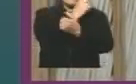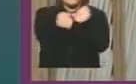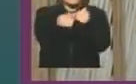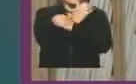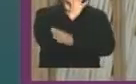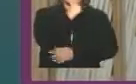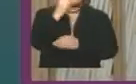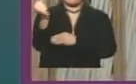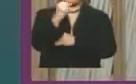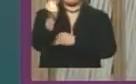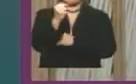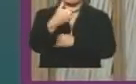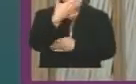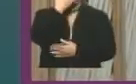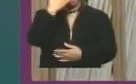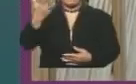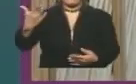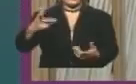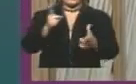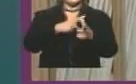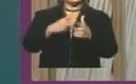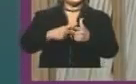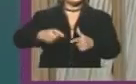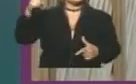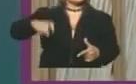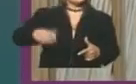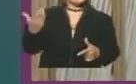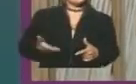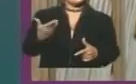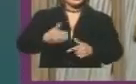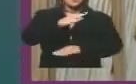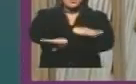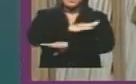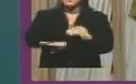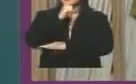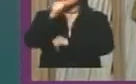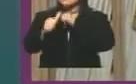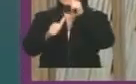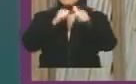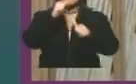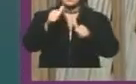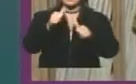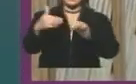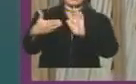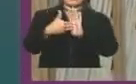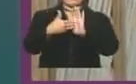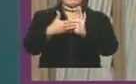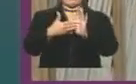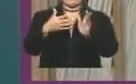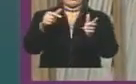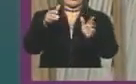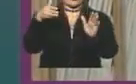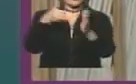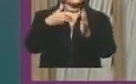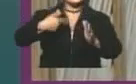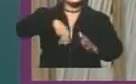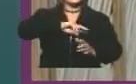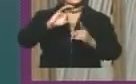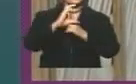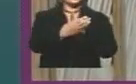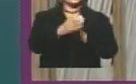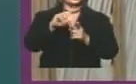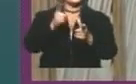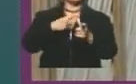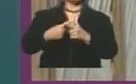no nos interesa. De allí que hay algunos comportamientos que no son adecuados. Entonces es muy